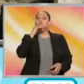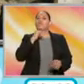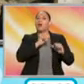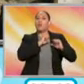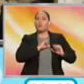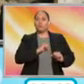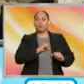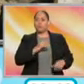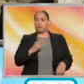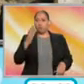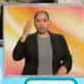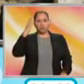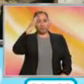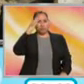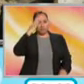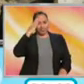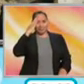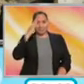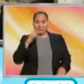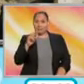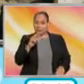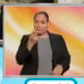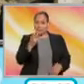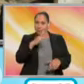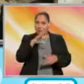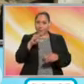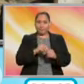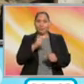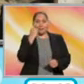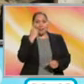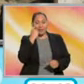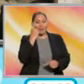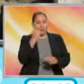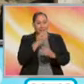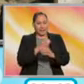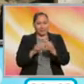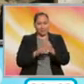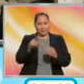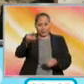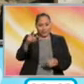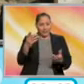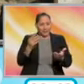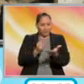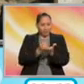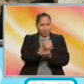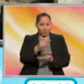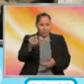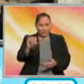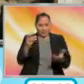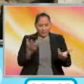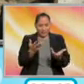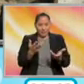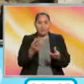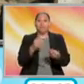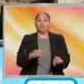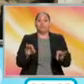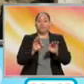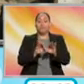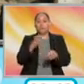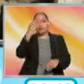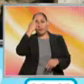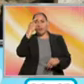¿no? Estaba muy desarrollado, ¿no? Completamente. Por eso, fíjate, una de las cosas que ella hace y que es muy importante y recordamos